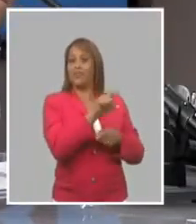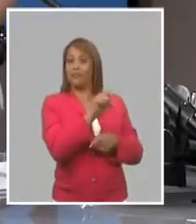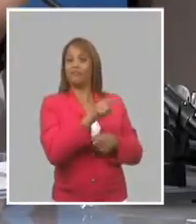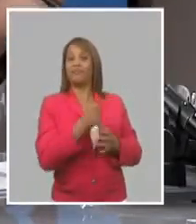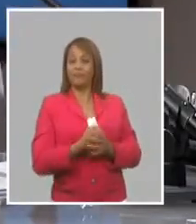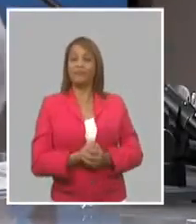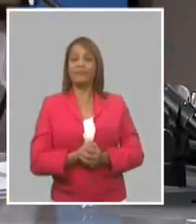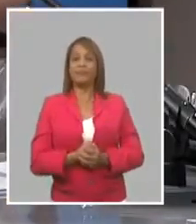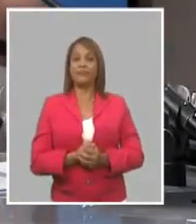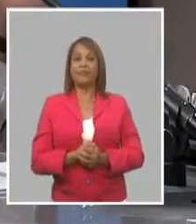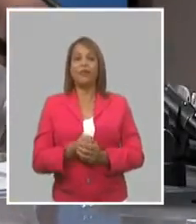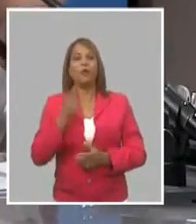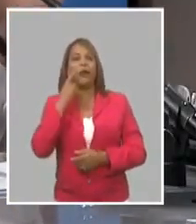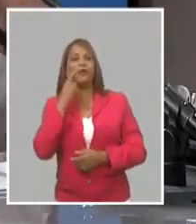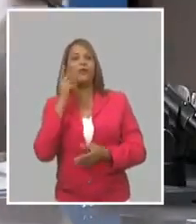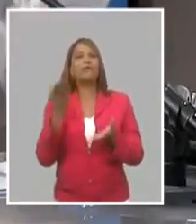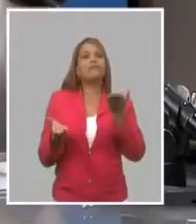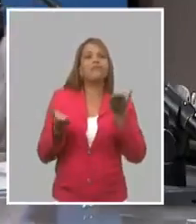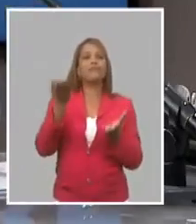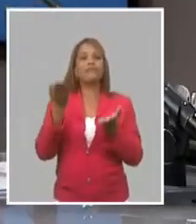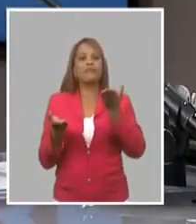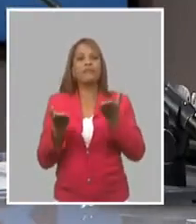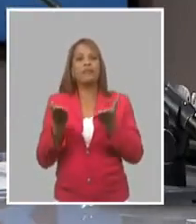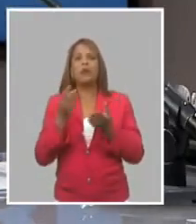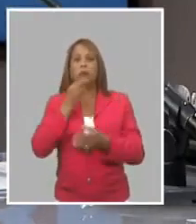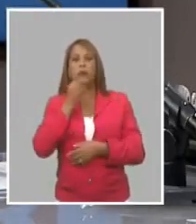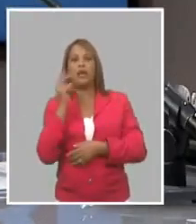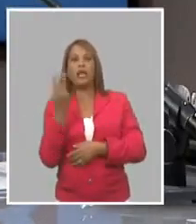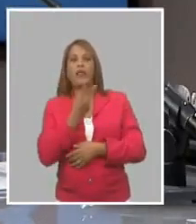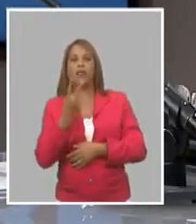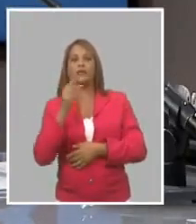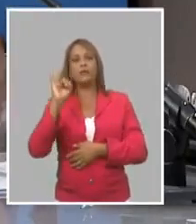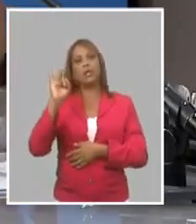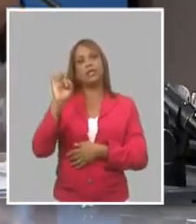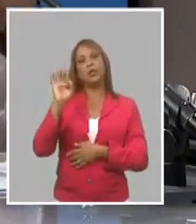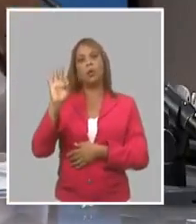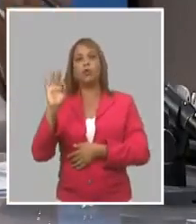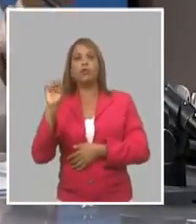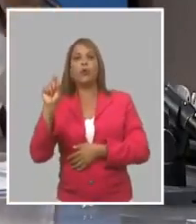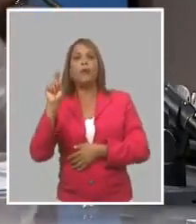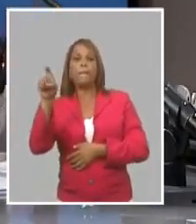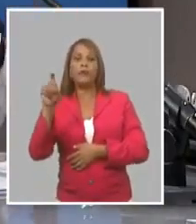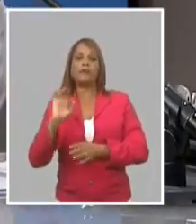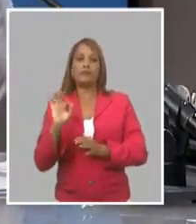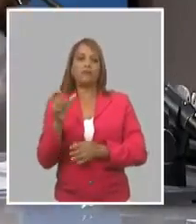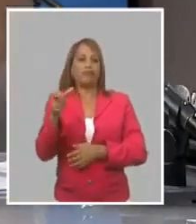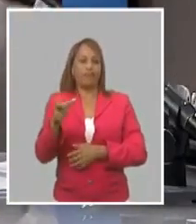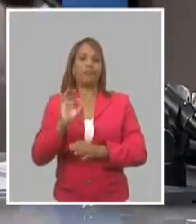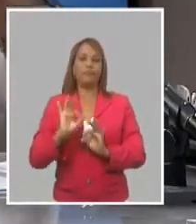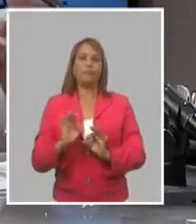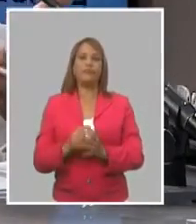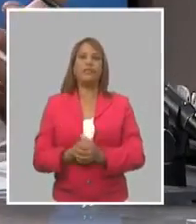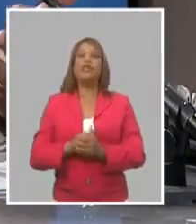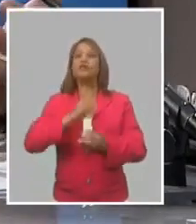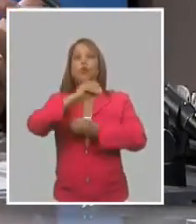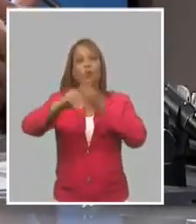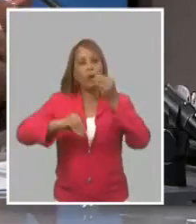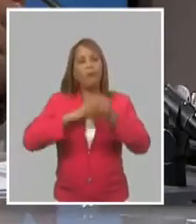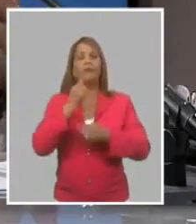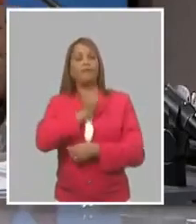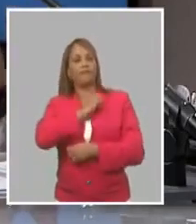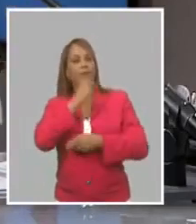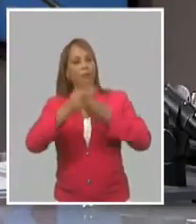devalúas, esas dos leches pudieran ir a 7, 8 pesos. Porque eso es otro de los cambios que queremos